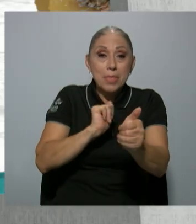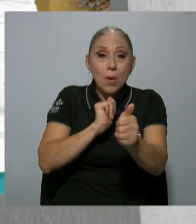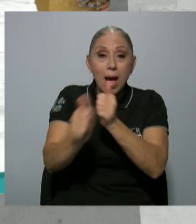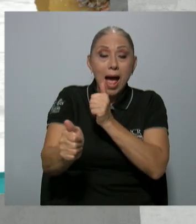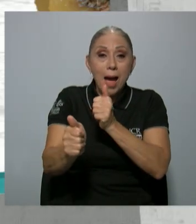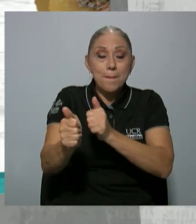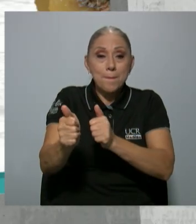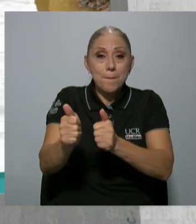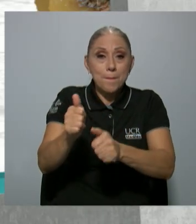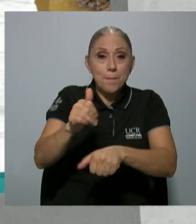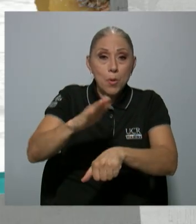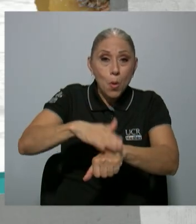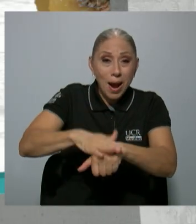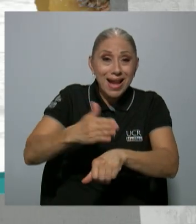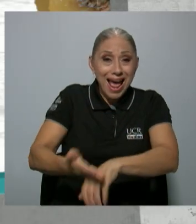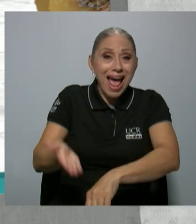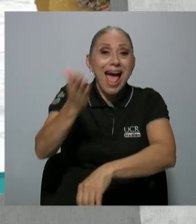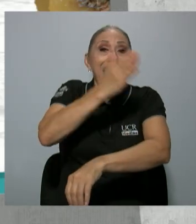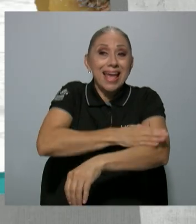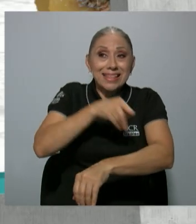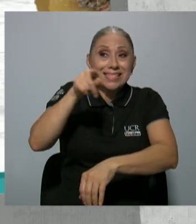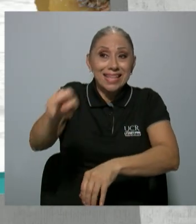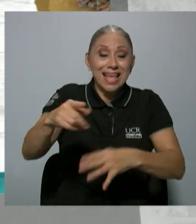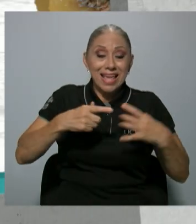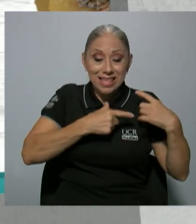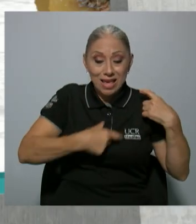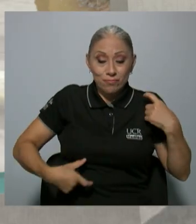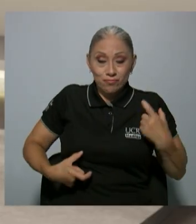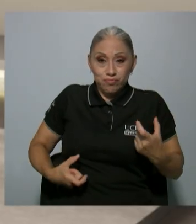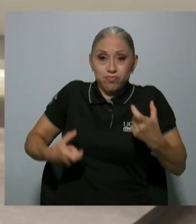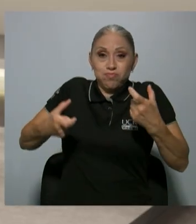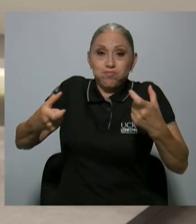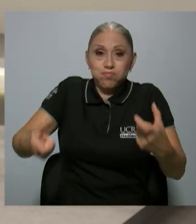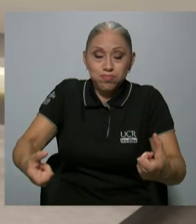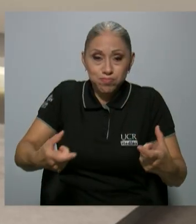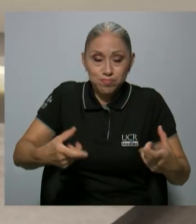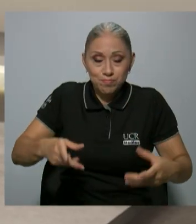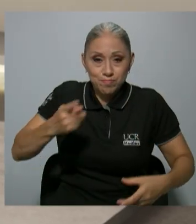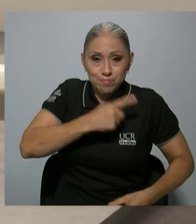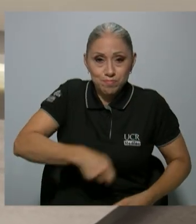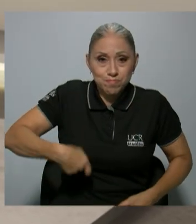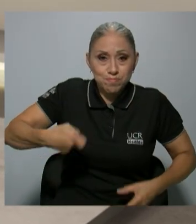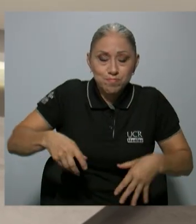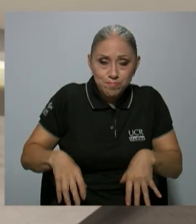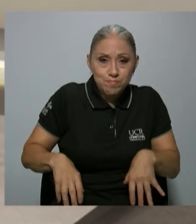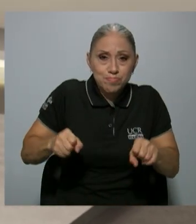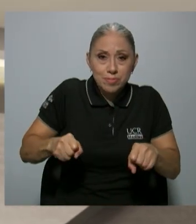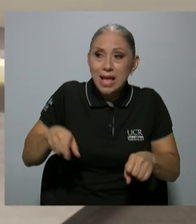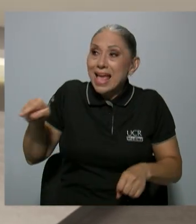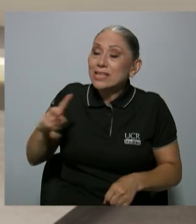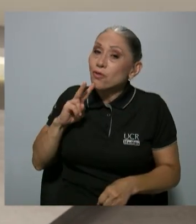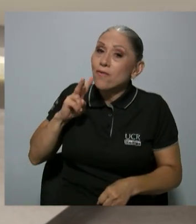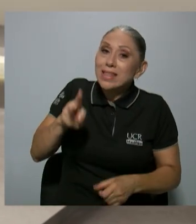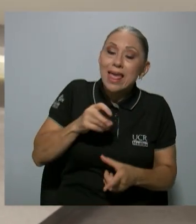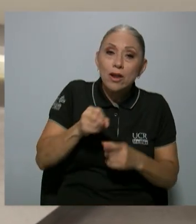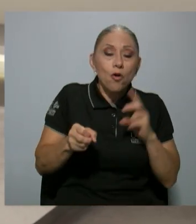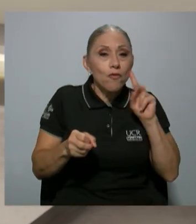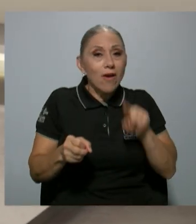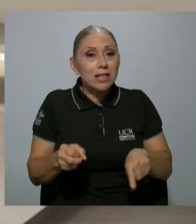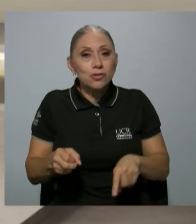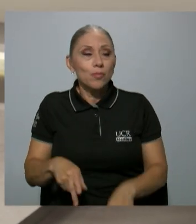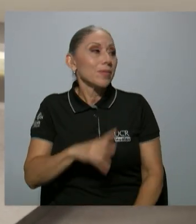la presidencia. ¿Esto es verdadero o falso, Sigrid Segura? Verdadero. Y yo creo que también... ¿Y usted qué